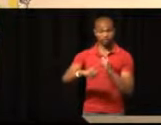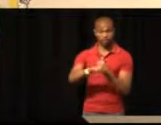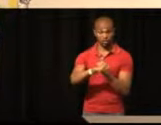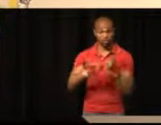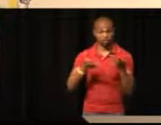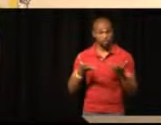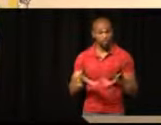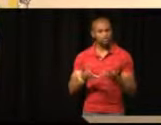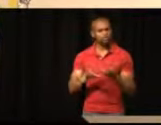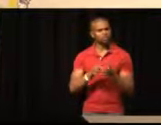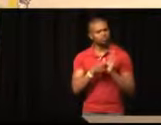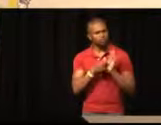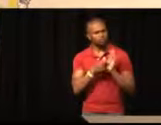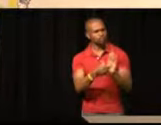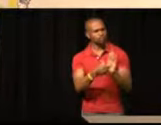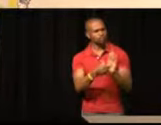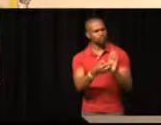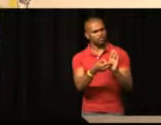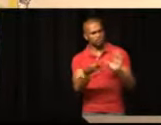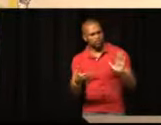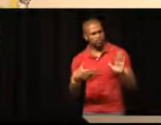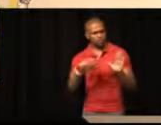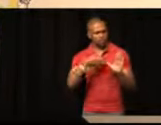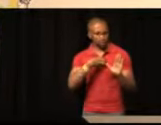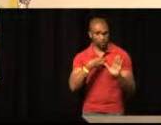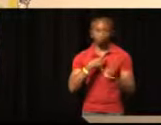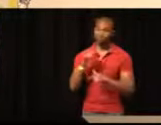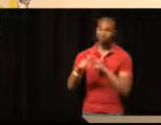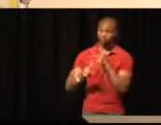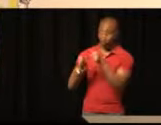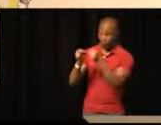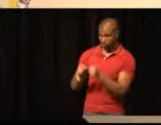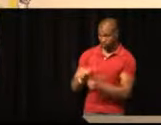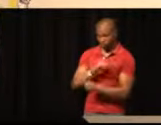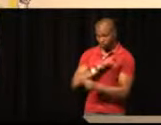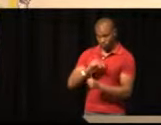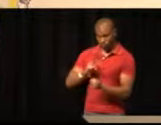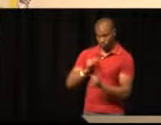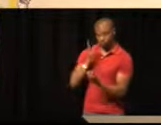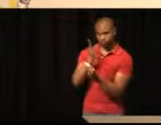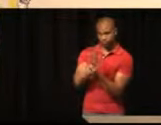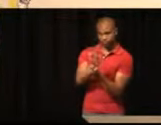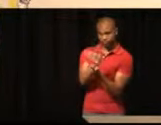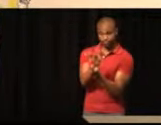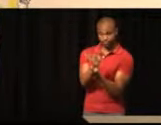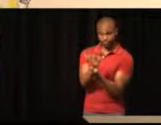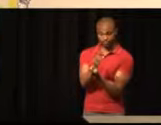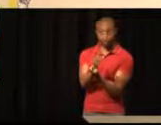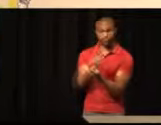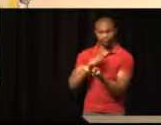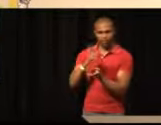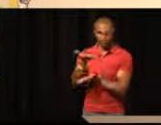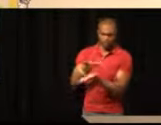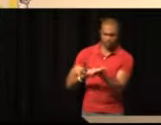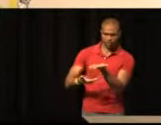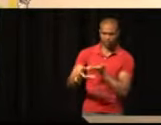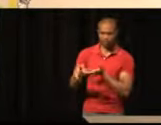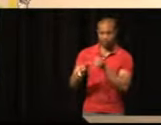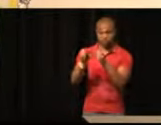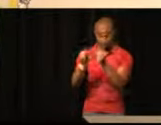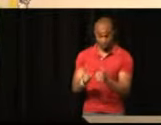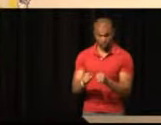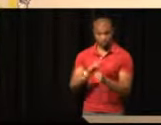Social. Entonces, esto de alguna forma va a multiplicar en el poder público y hay un